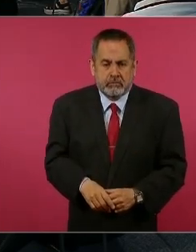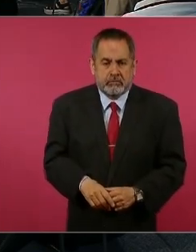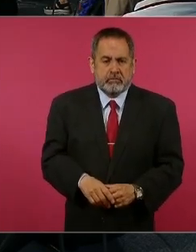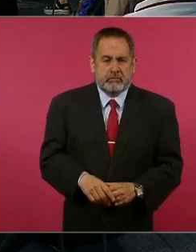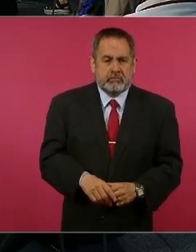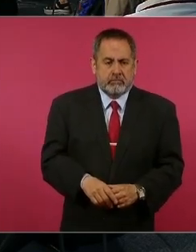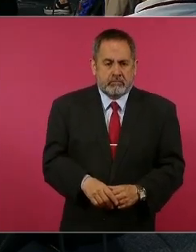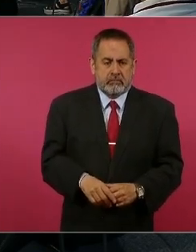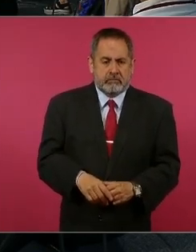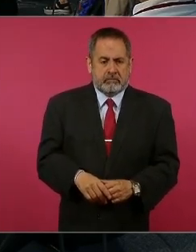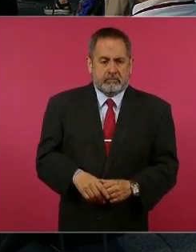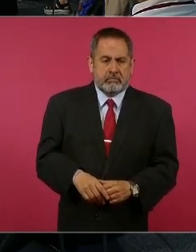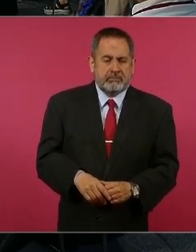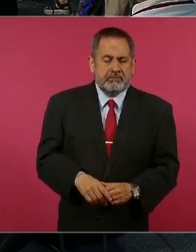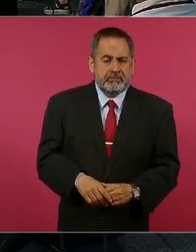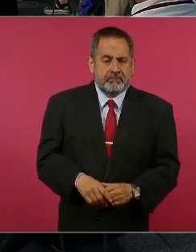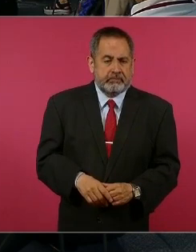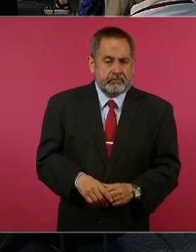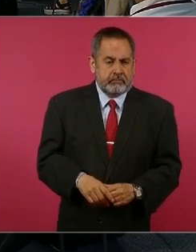Es que ustedes